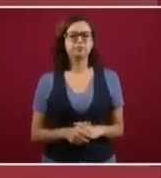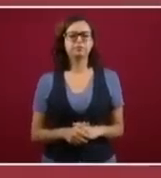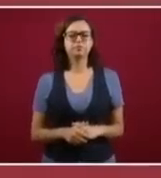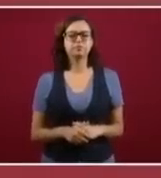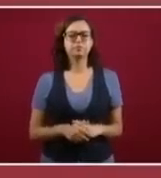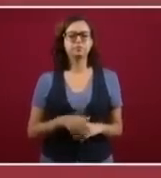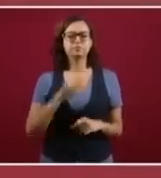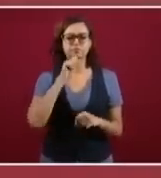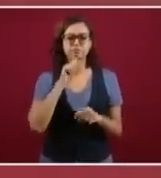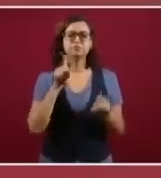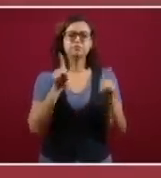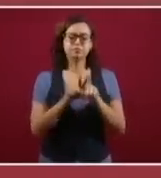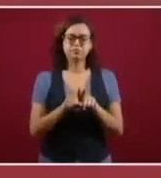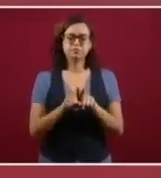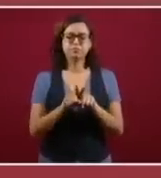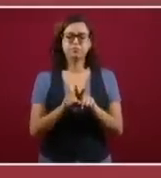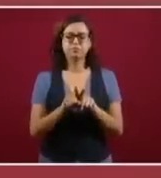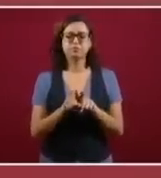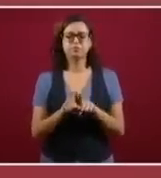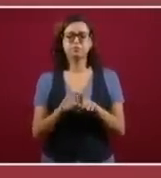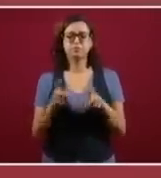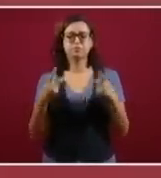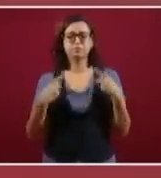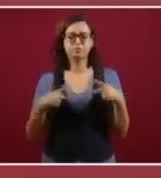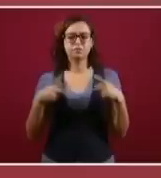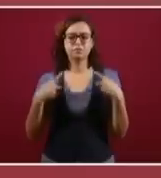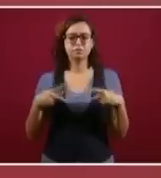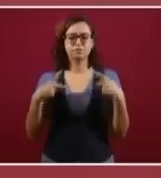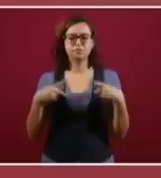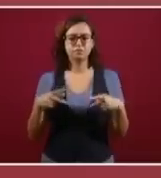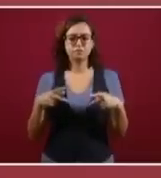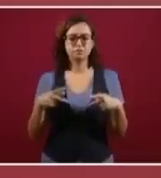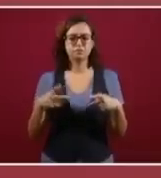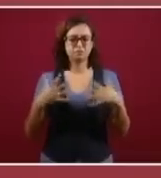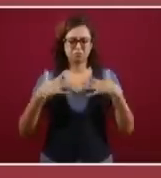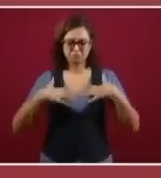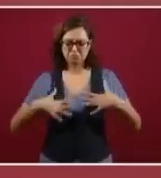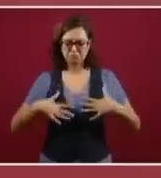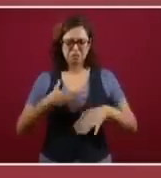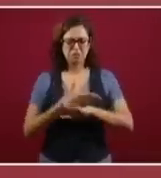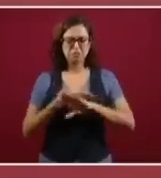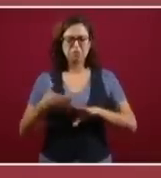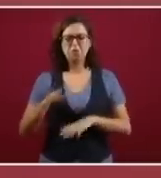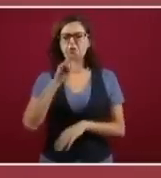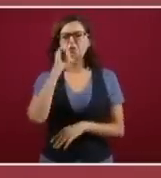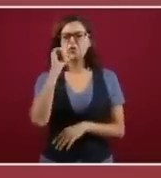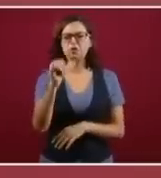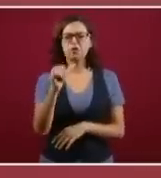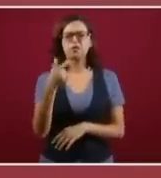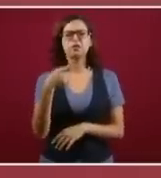También a la gente que no estaba de blanco, pero que